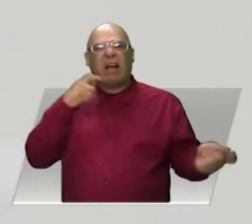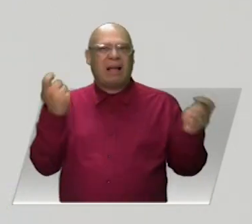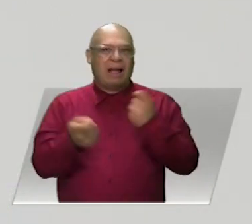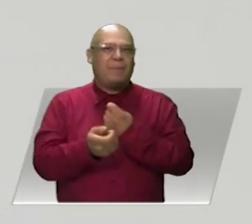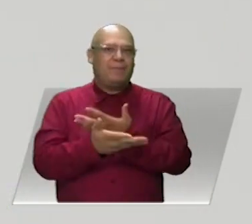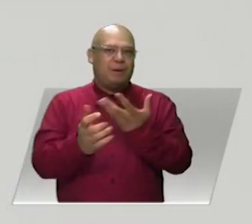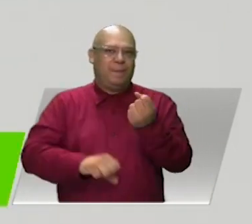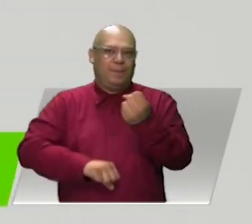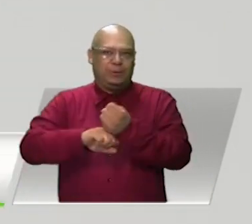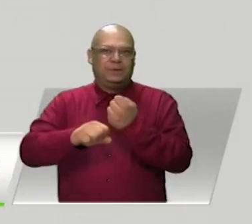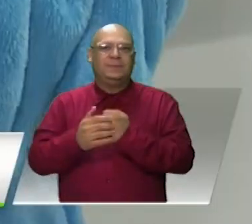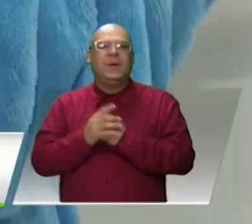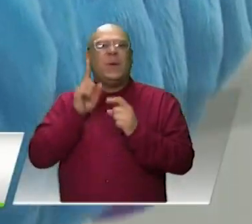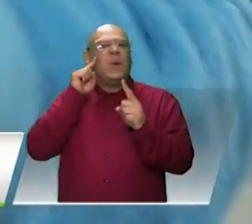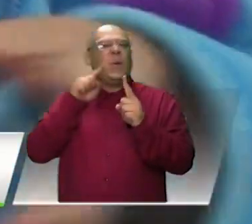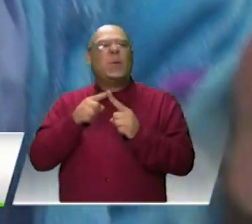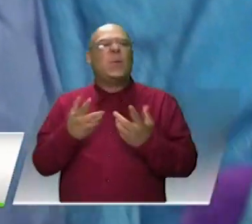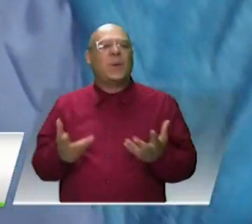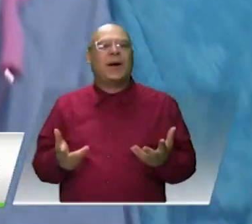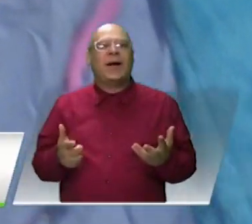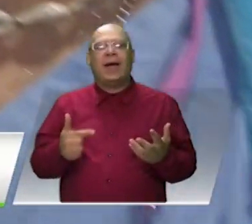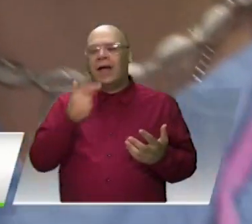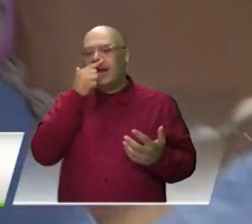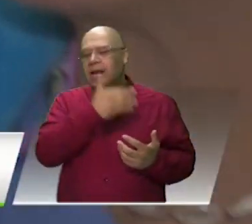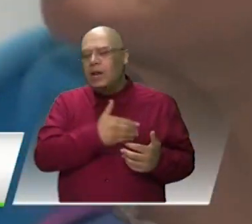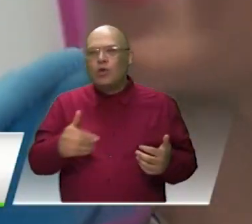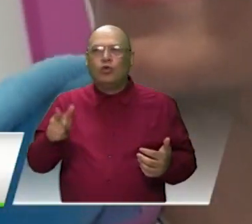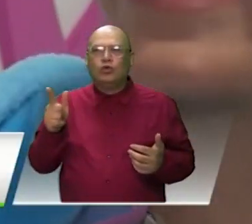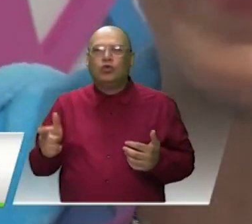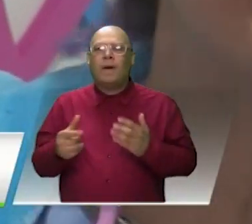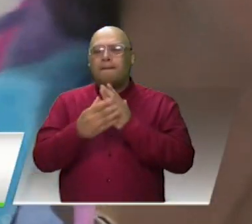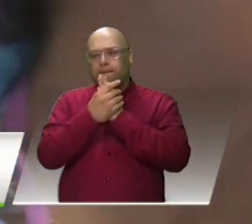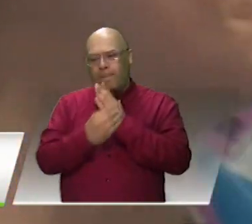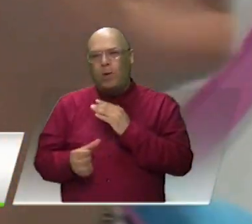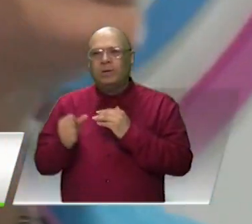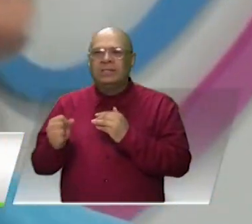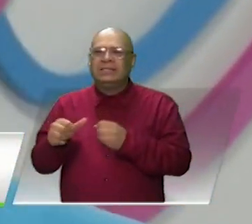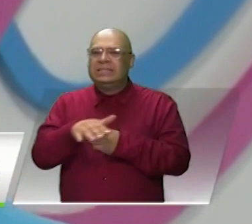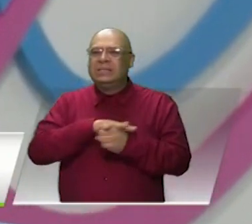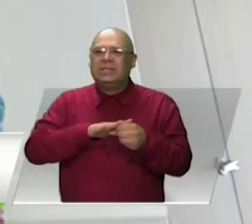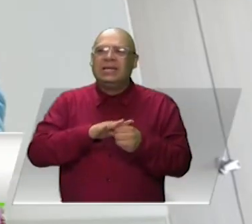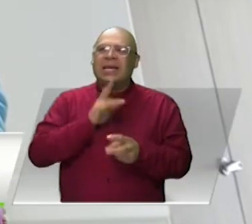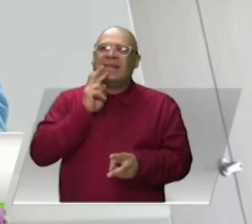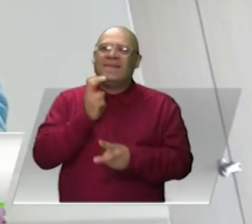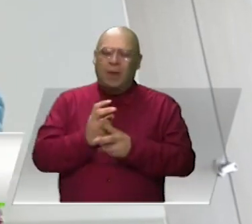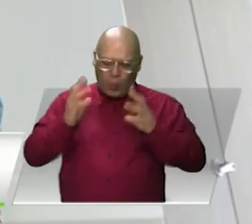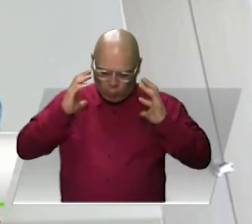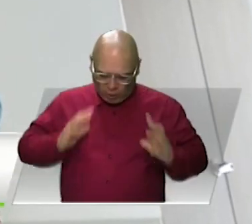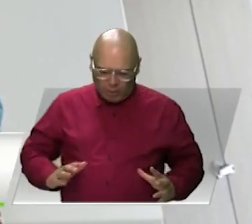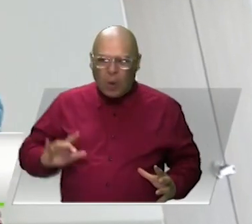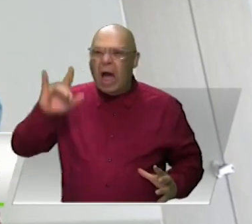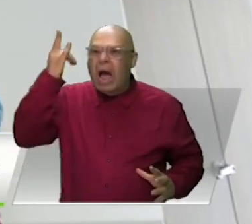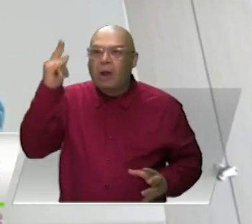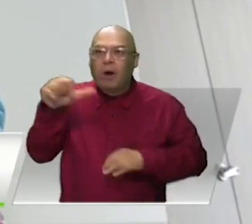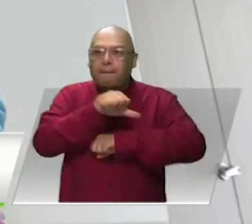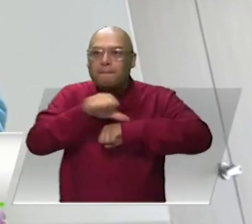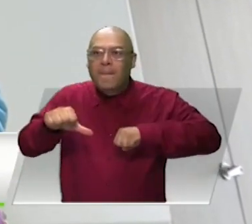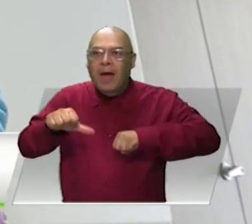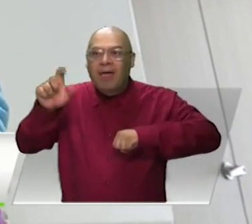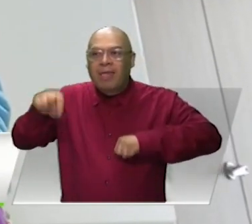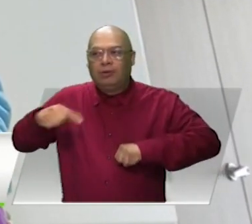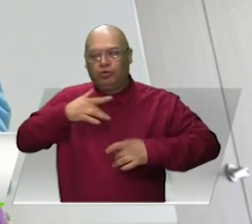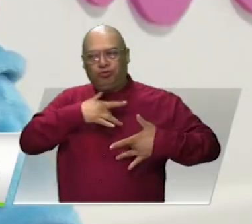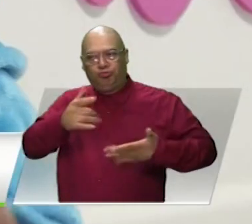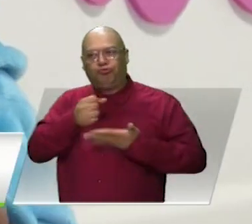la idea que tienen es encontrar casos especiales de niños con bajos recursos y ciertas dificultades físicas que puedan ser subsanadas en